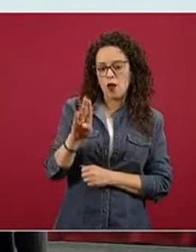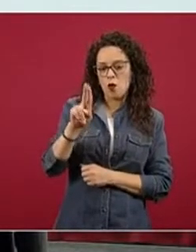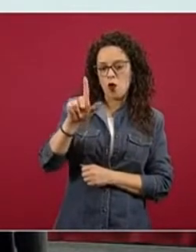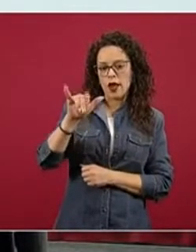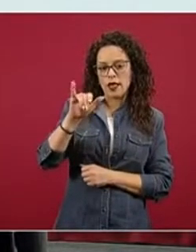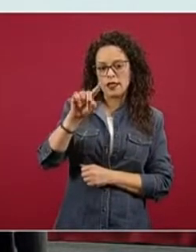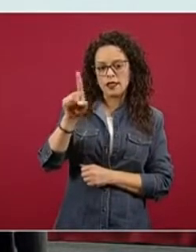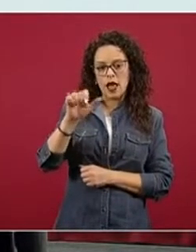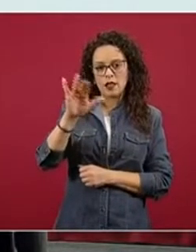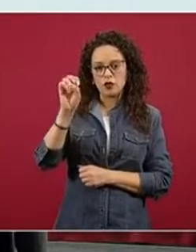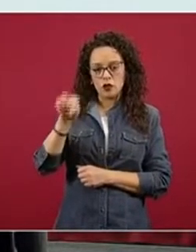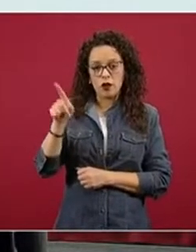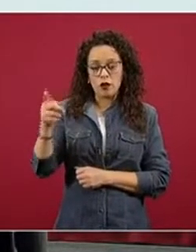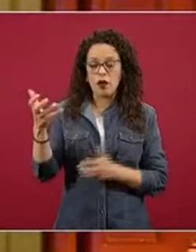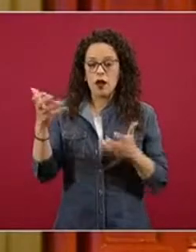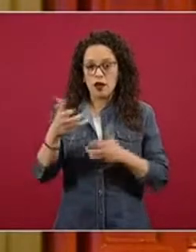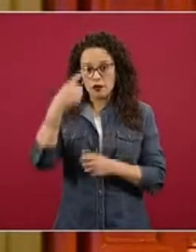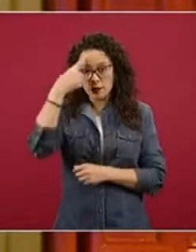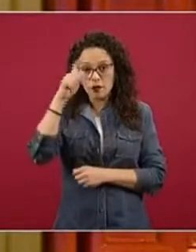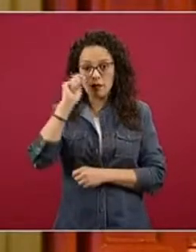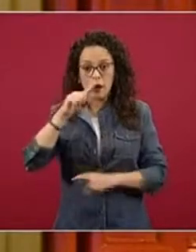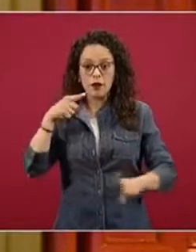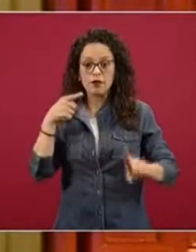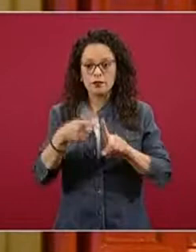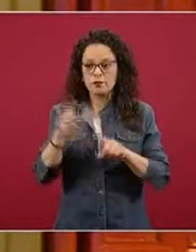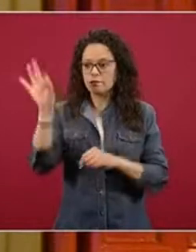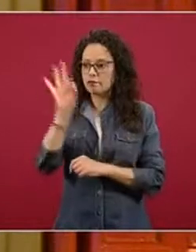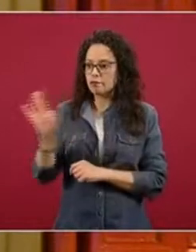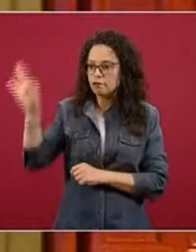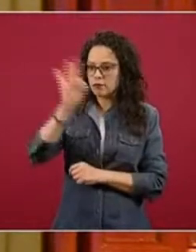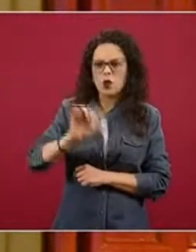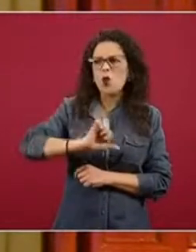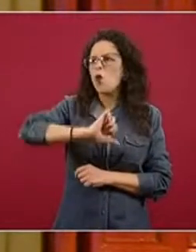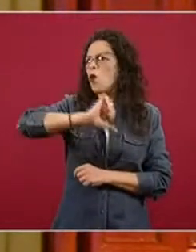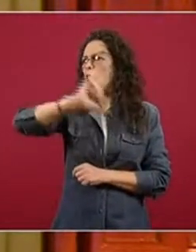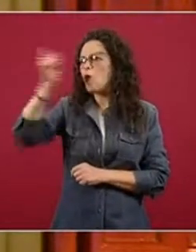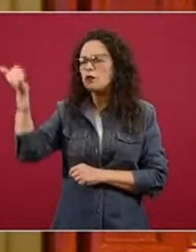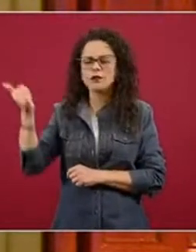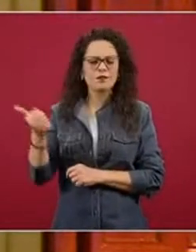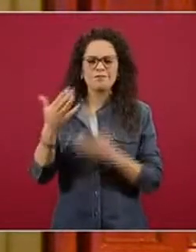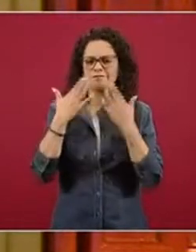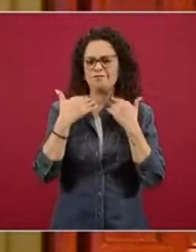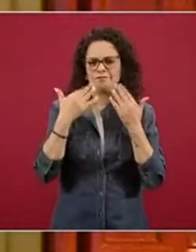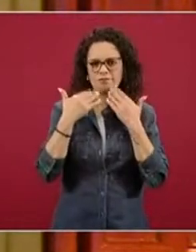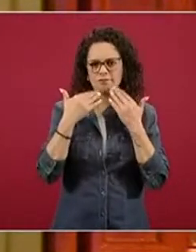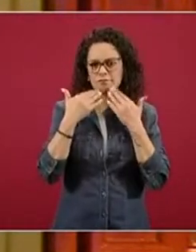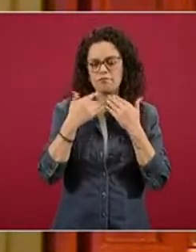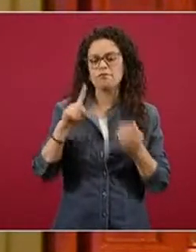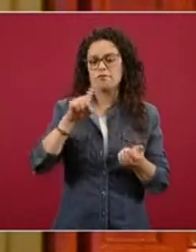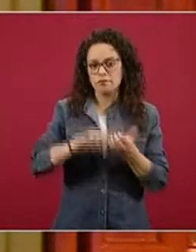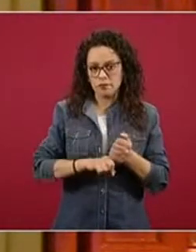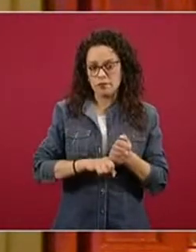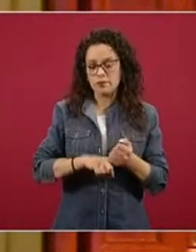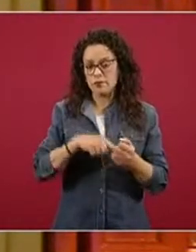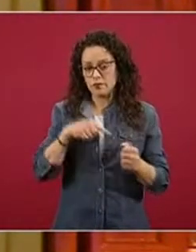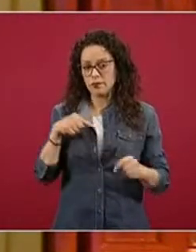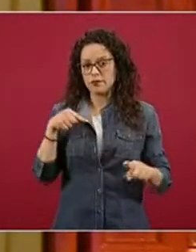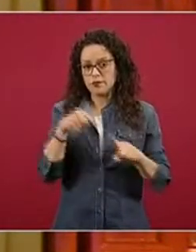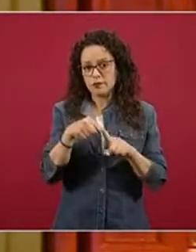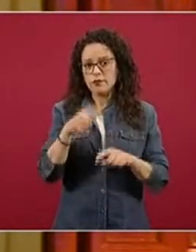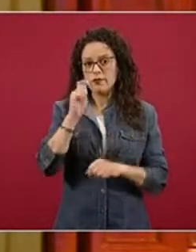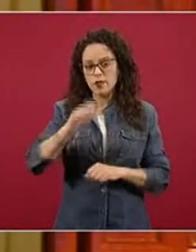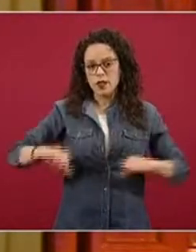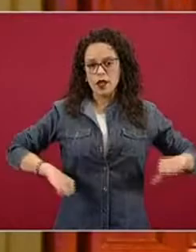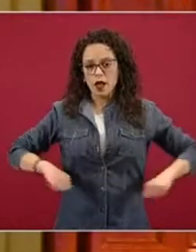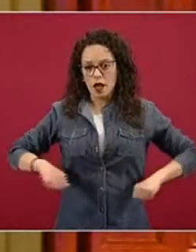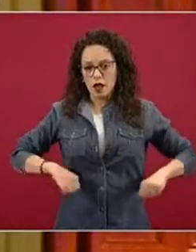en México. No tiene que ver con alguna otra actividad fuera de normativa, sino que es parte de las